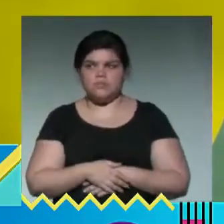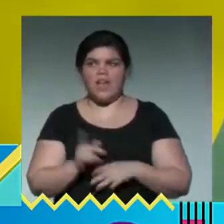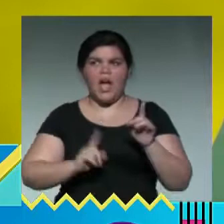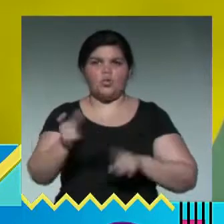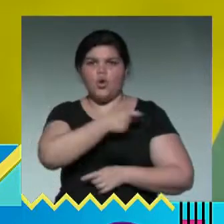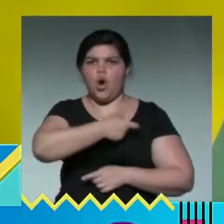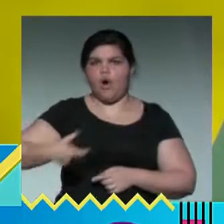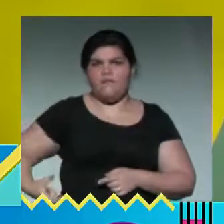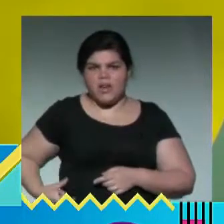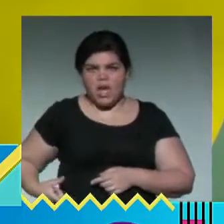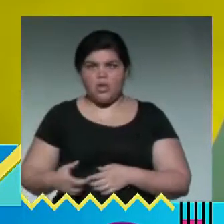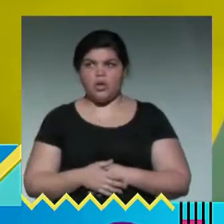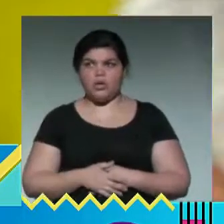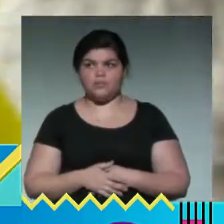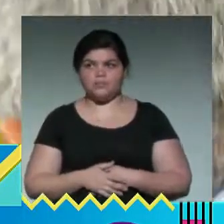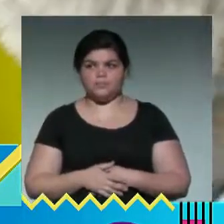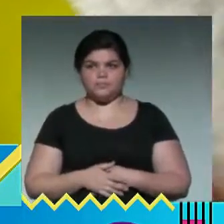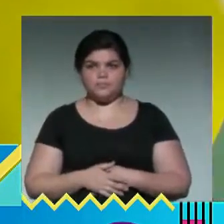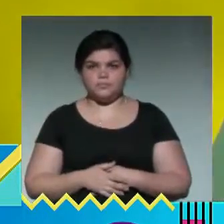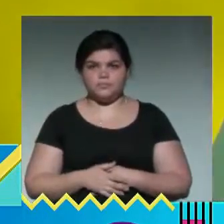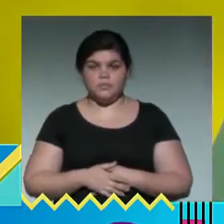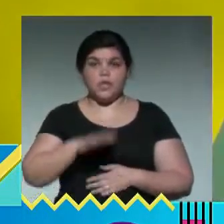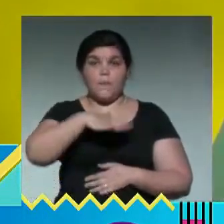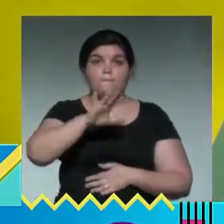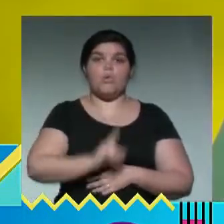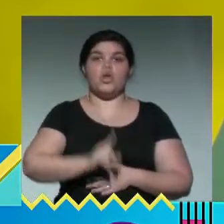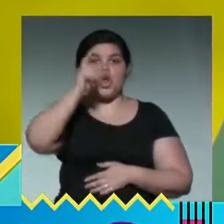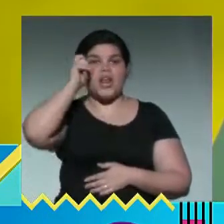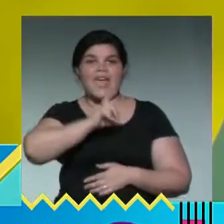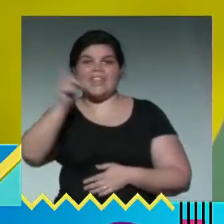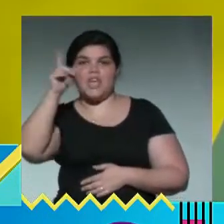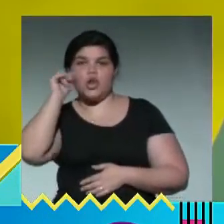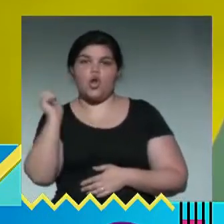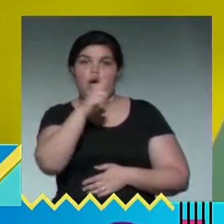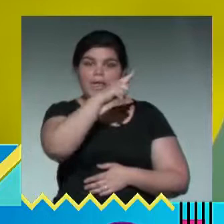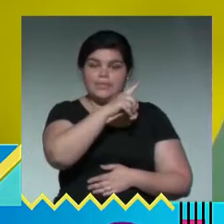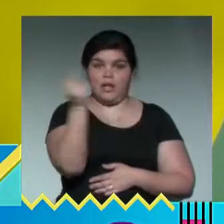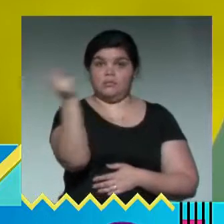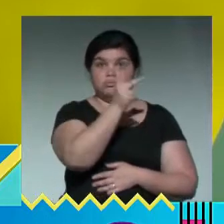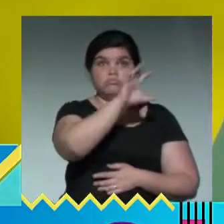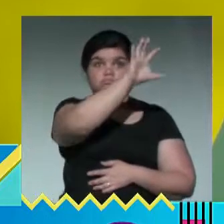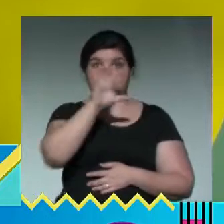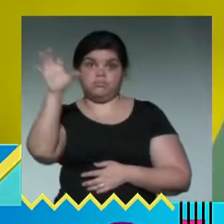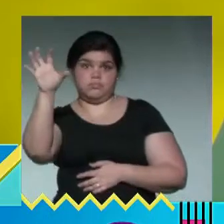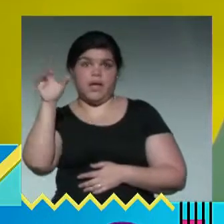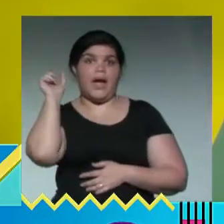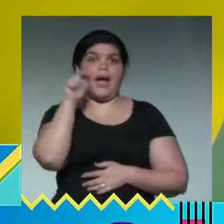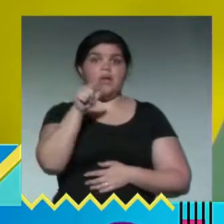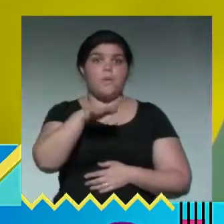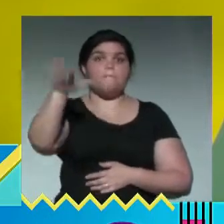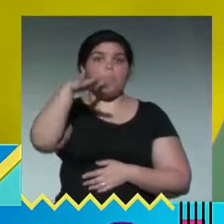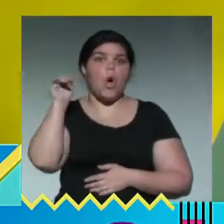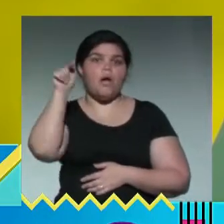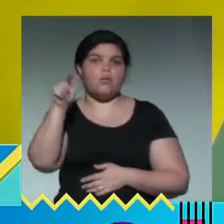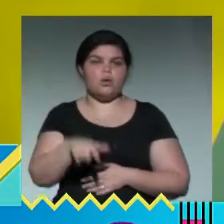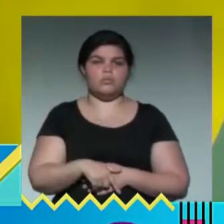gobernadores, especialmente los que están donde están ubicados estos pueblos en el noroeste y el noreste de nuestro país,